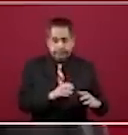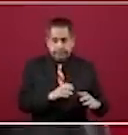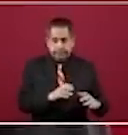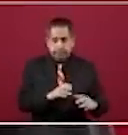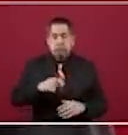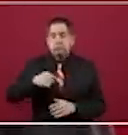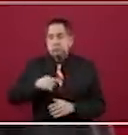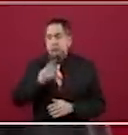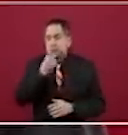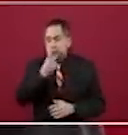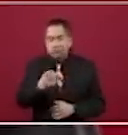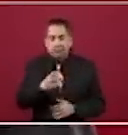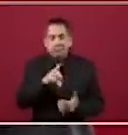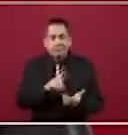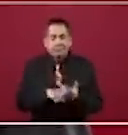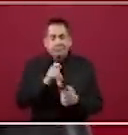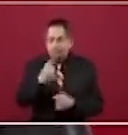lo dije, es un asunto moral,